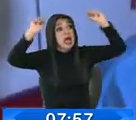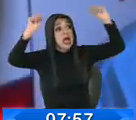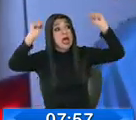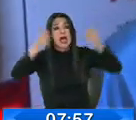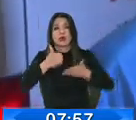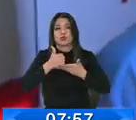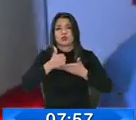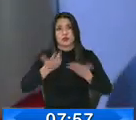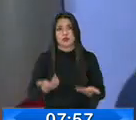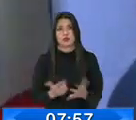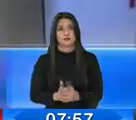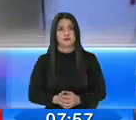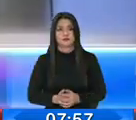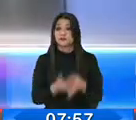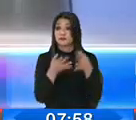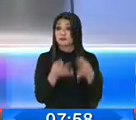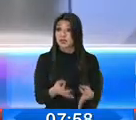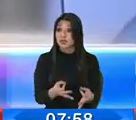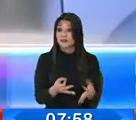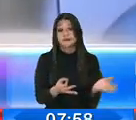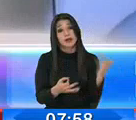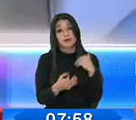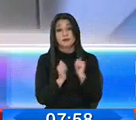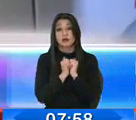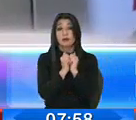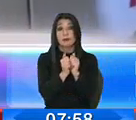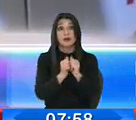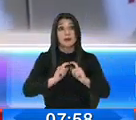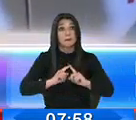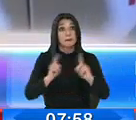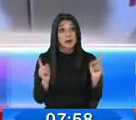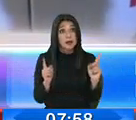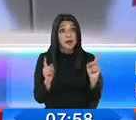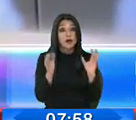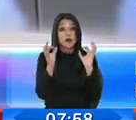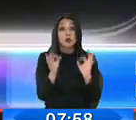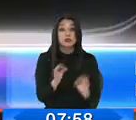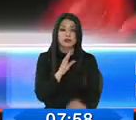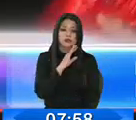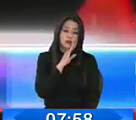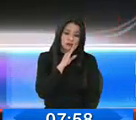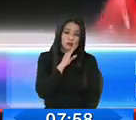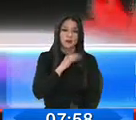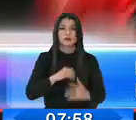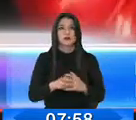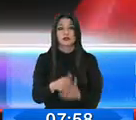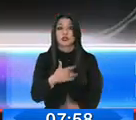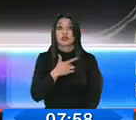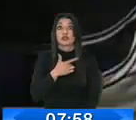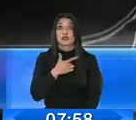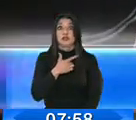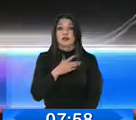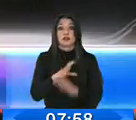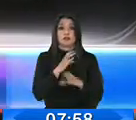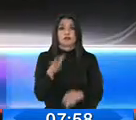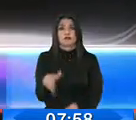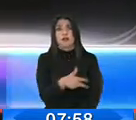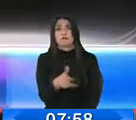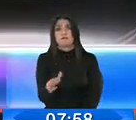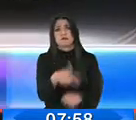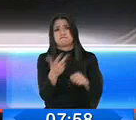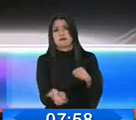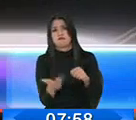Simplemente nos dijeron que le hagamos compañía, que estaba por quedarse dormido. Sí, eso lo sentí cuando perdió pista y ahí ya nos fuimos